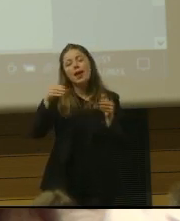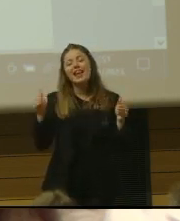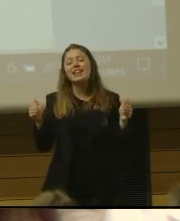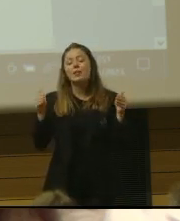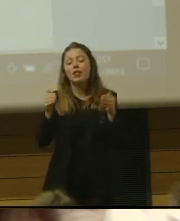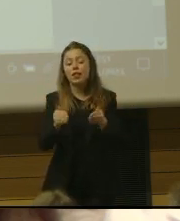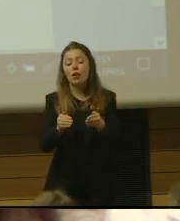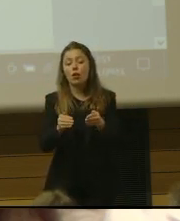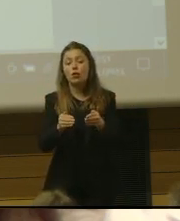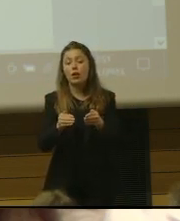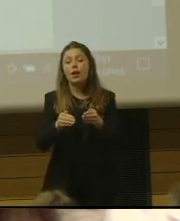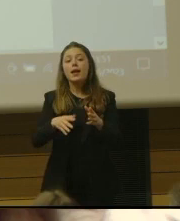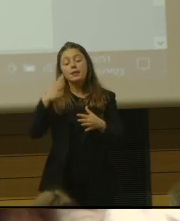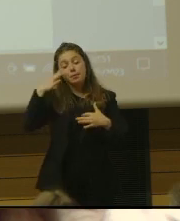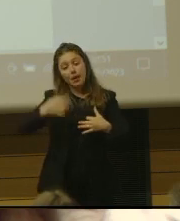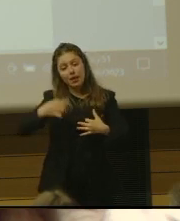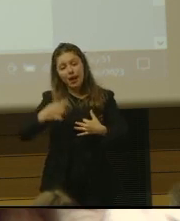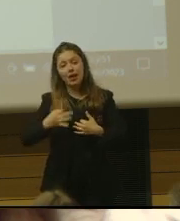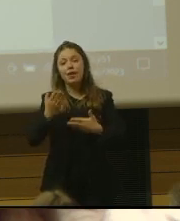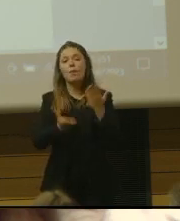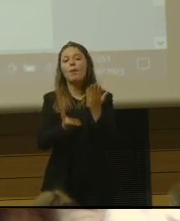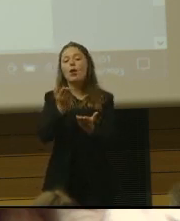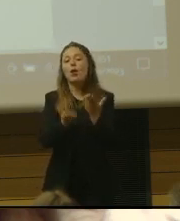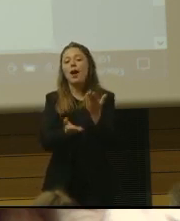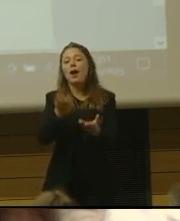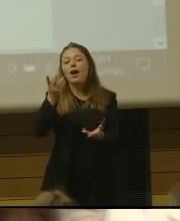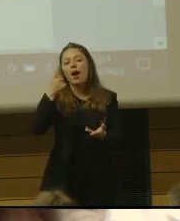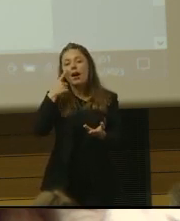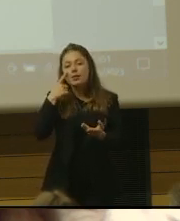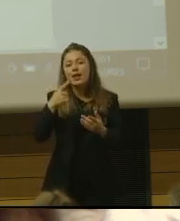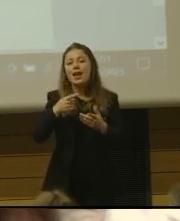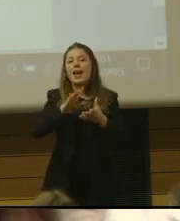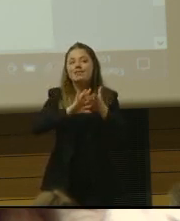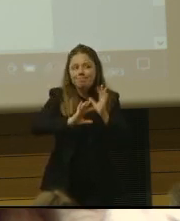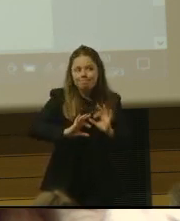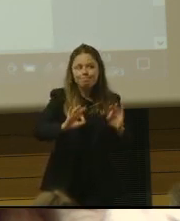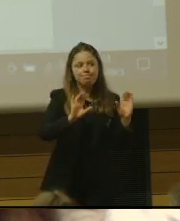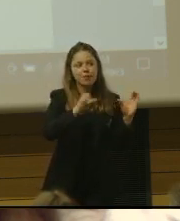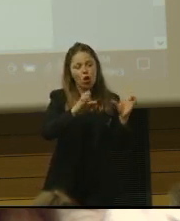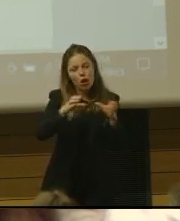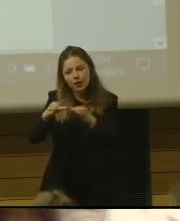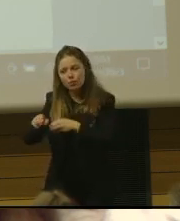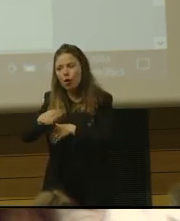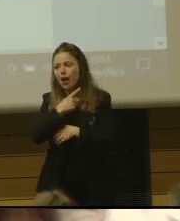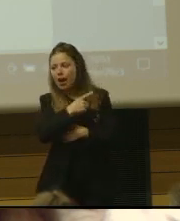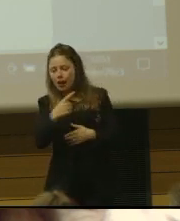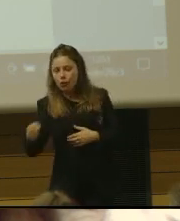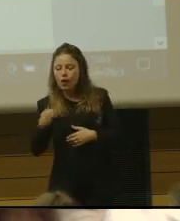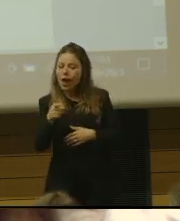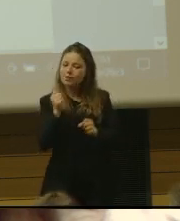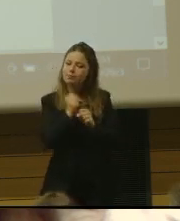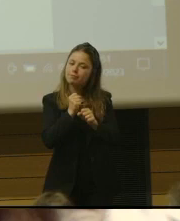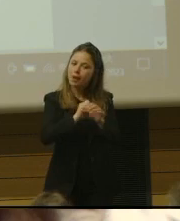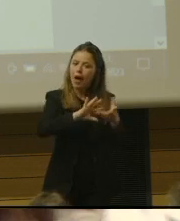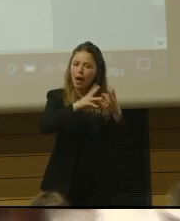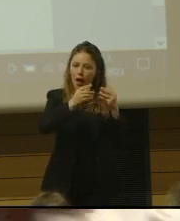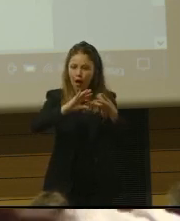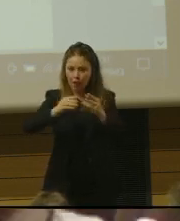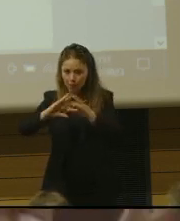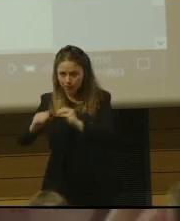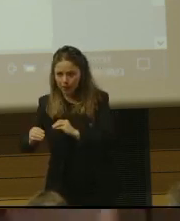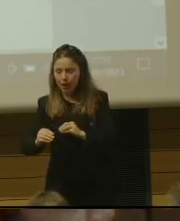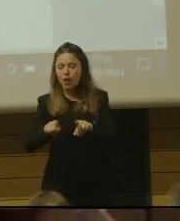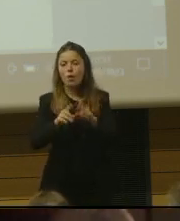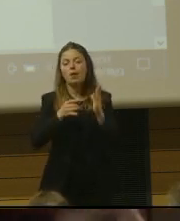intervención, es cierto que habría que valorar las peculiaridades de cada colectivo y a raíz de ahí, pues bueno, trabajarlo de manera diferente,